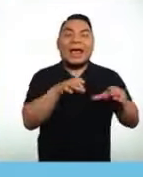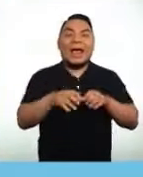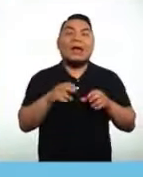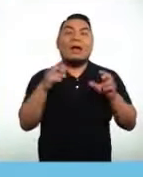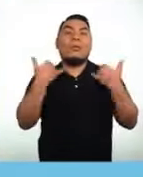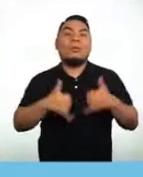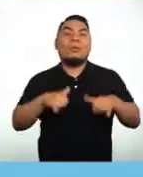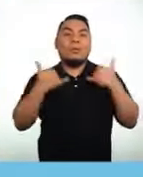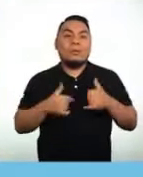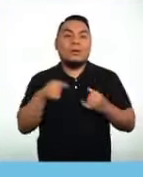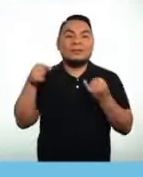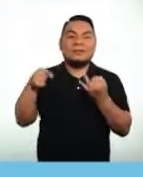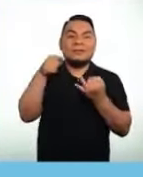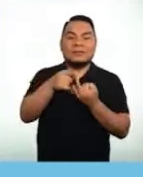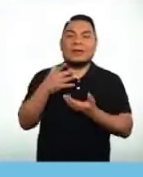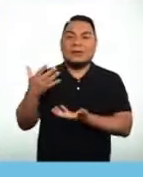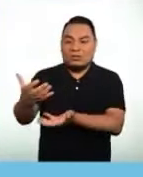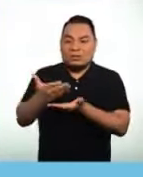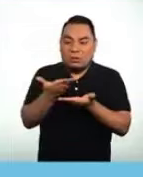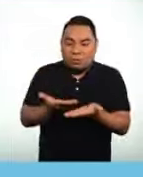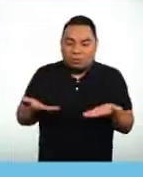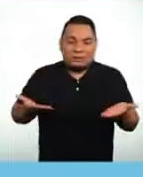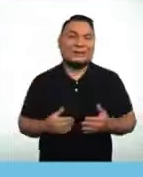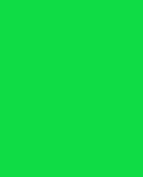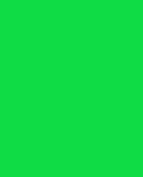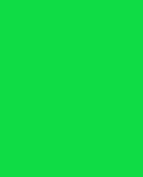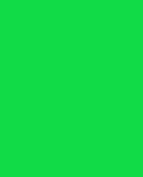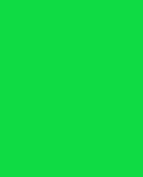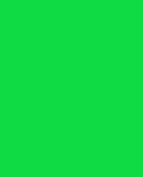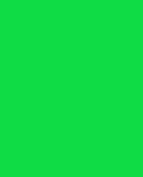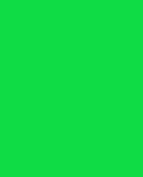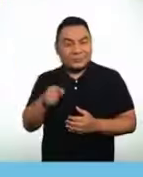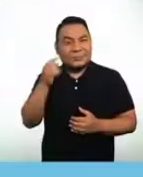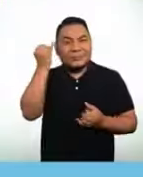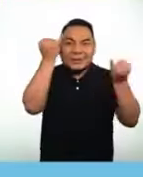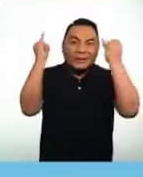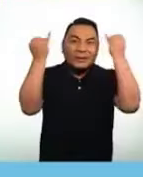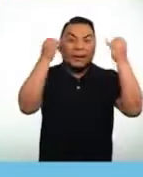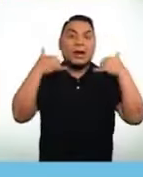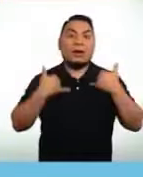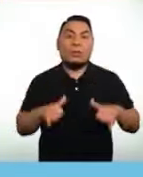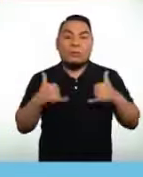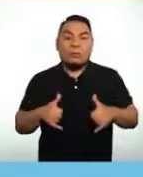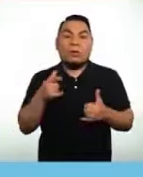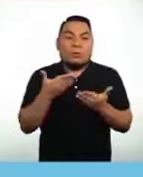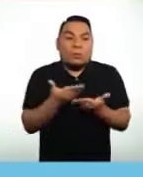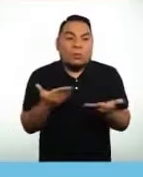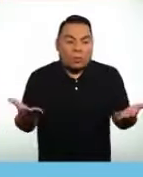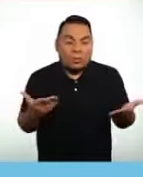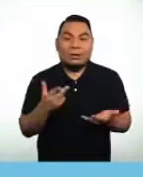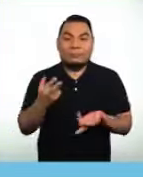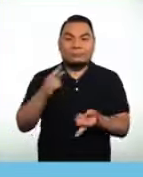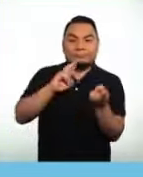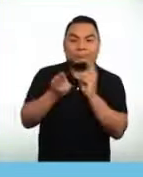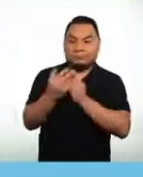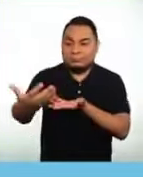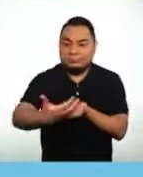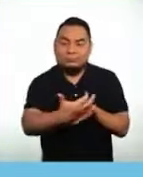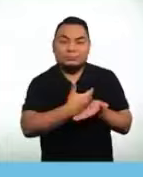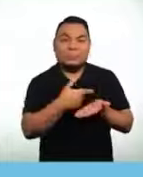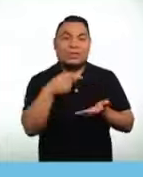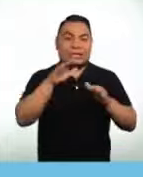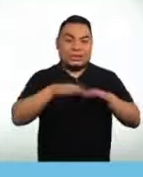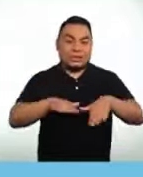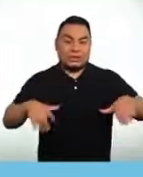juego, tumba botellas con elementos reciclados. A través de la creación de un juego motor con material